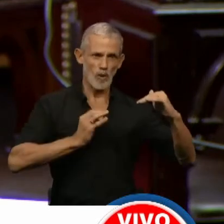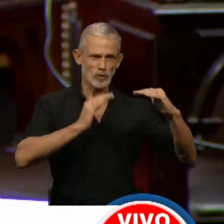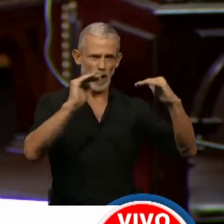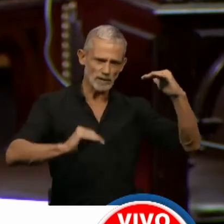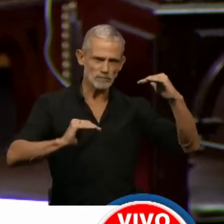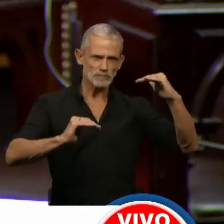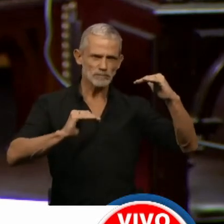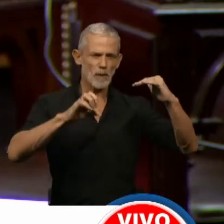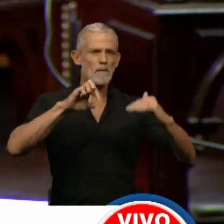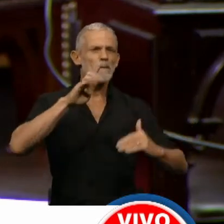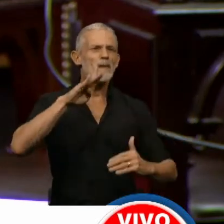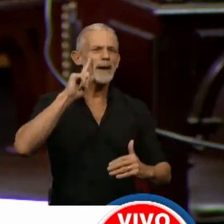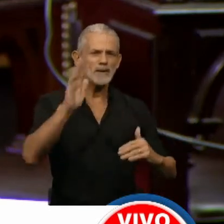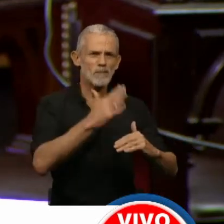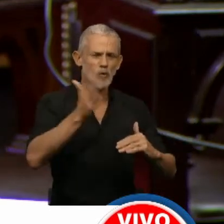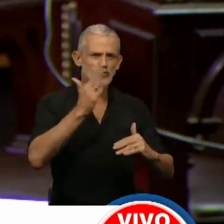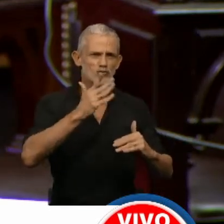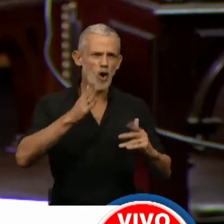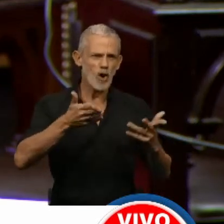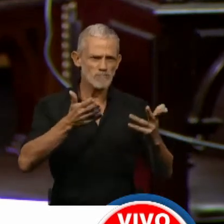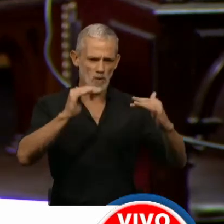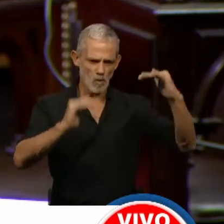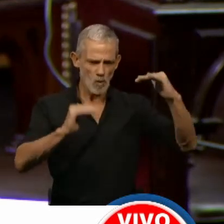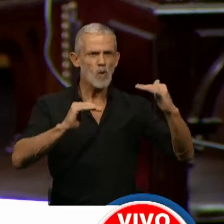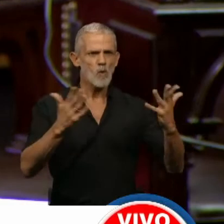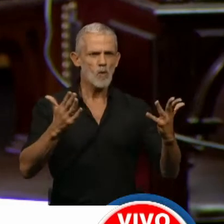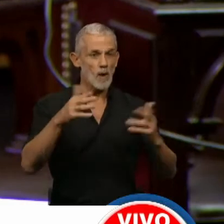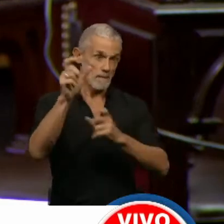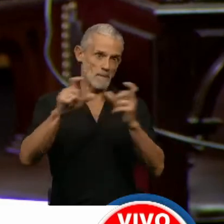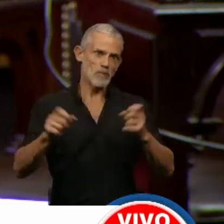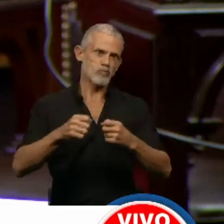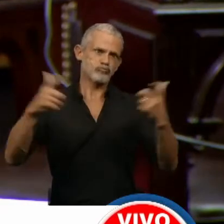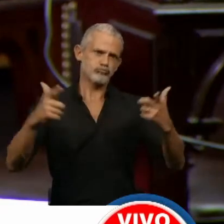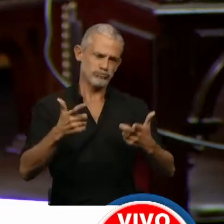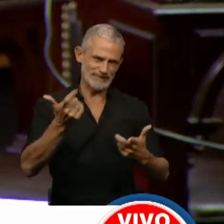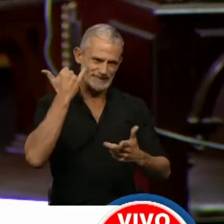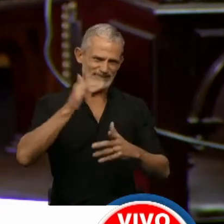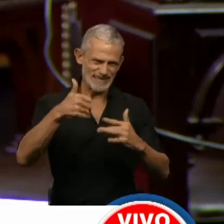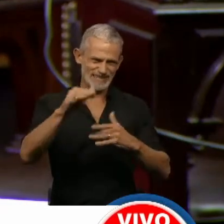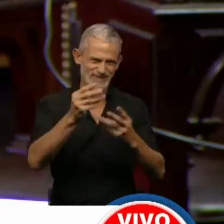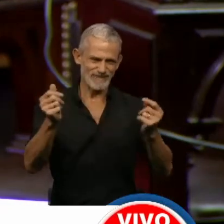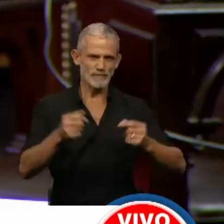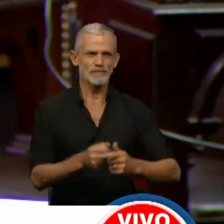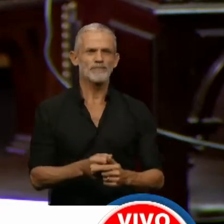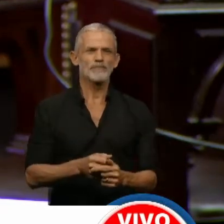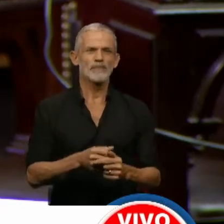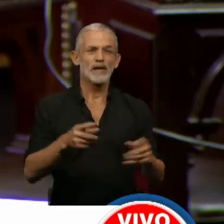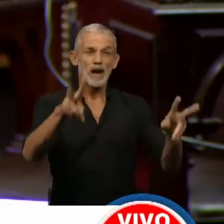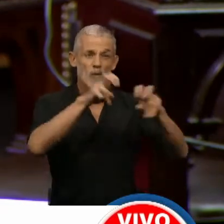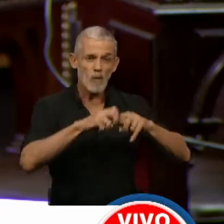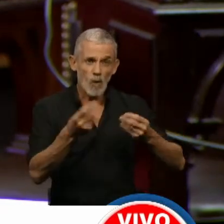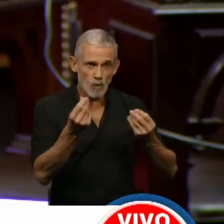Bajó el PBI de la Argentina. Por supuesto, hubo un crecimiento biológico, un crecimiento biológico, así que por